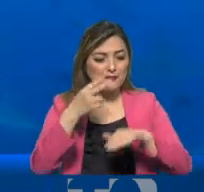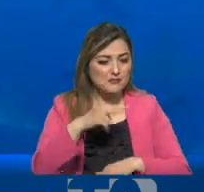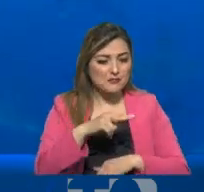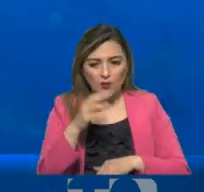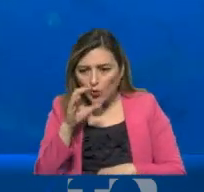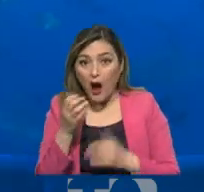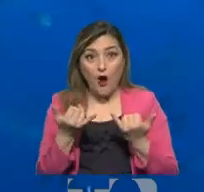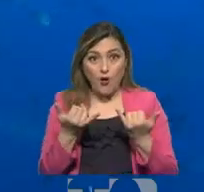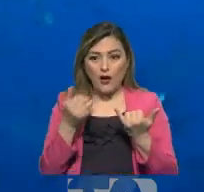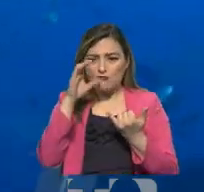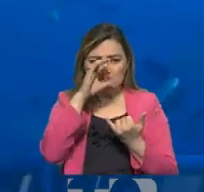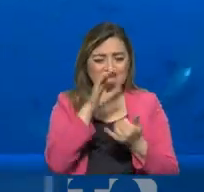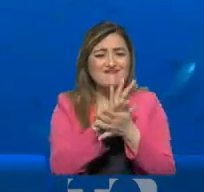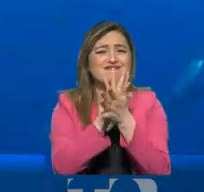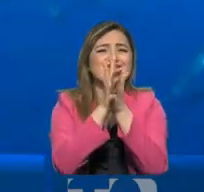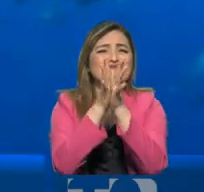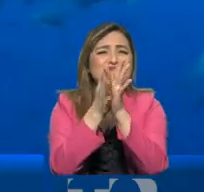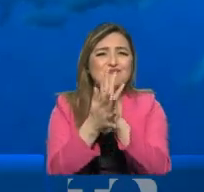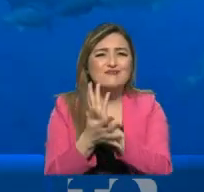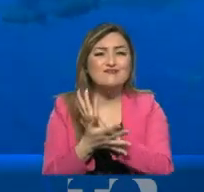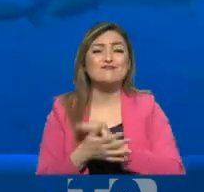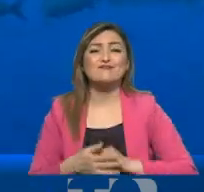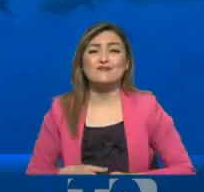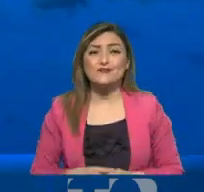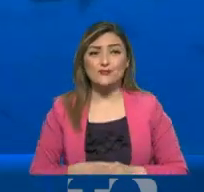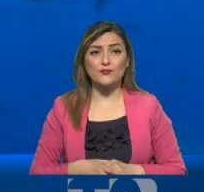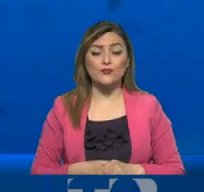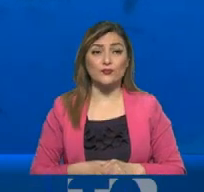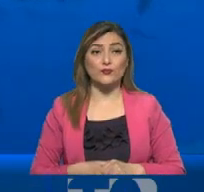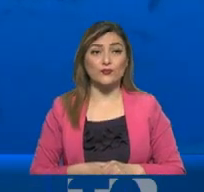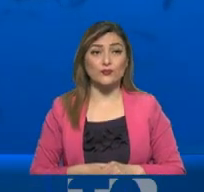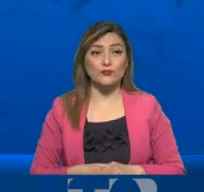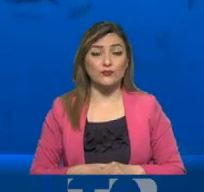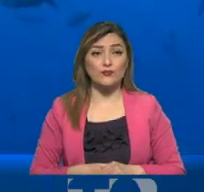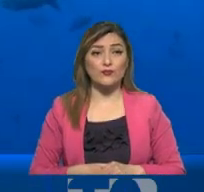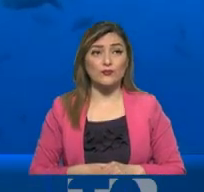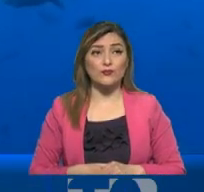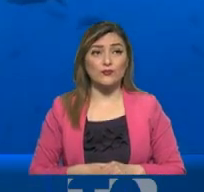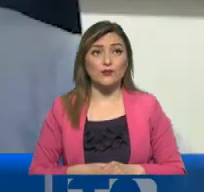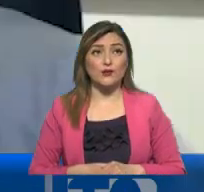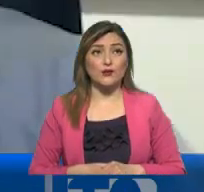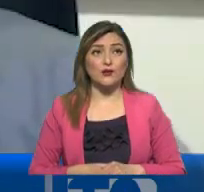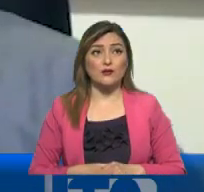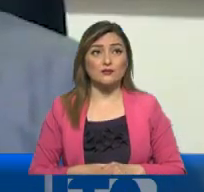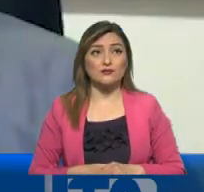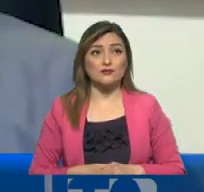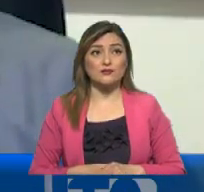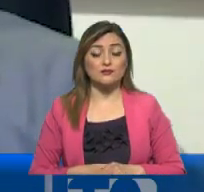que tienen los tiburones vivos frente a los tiburones muertos. Un tiburón muerto puede llegar a